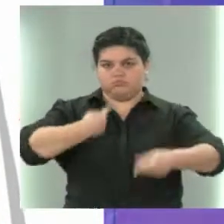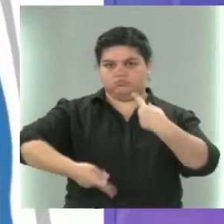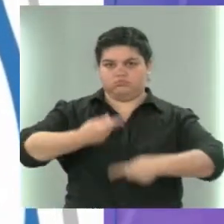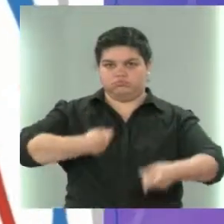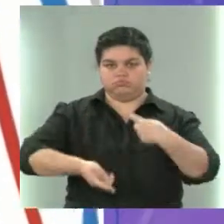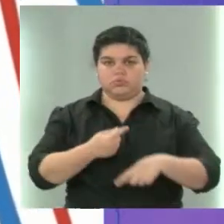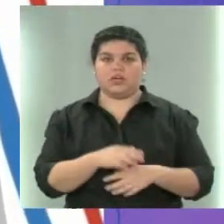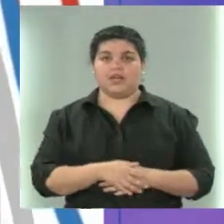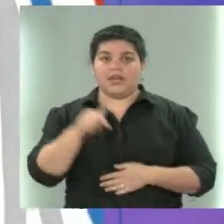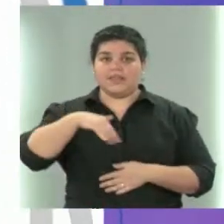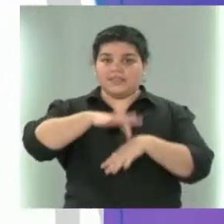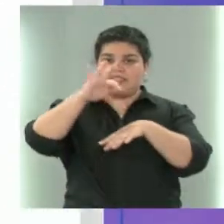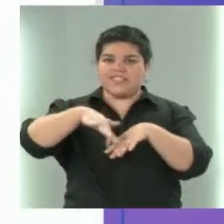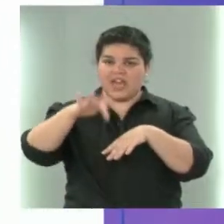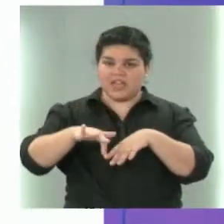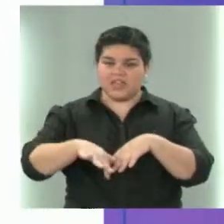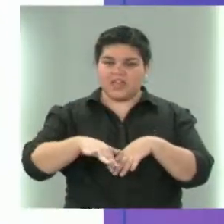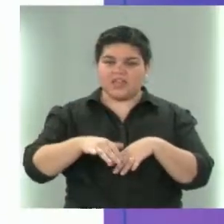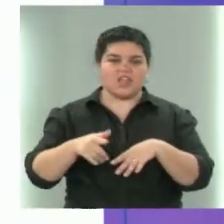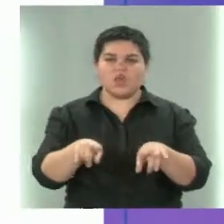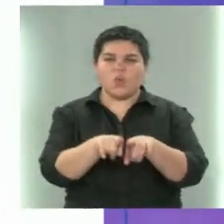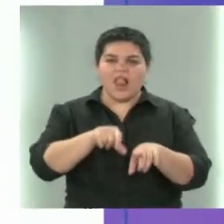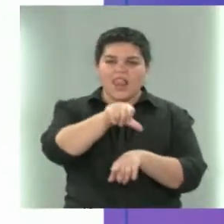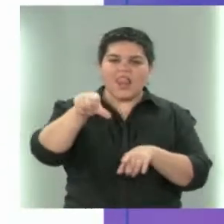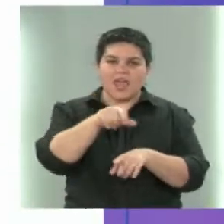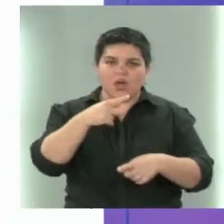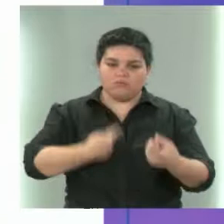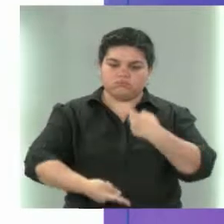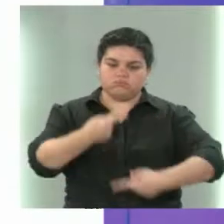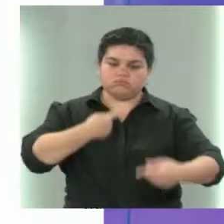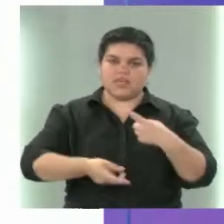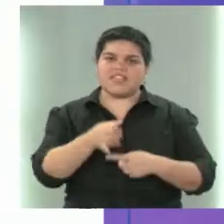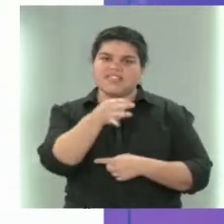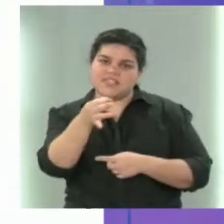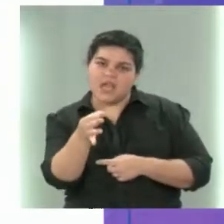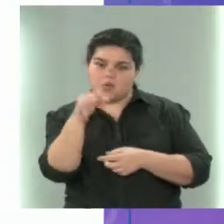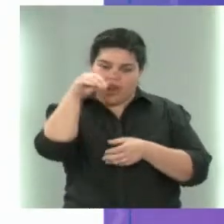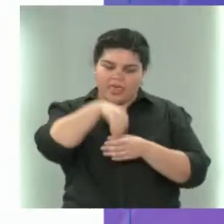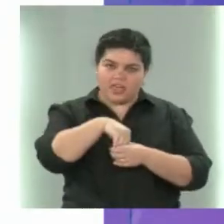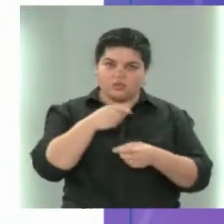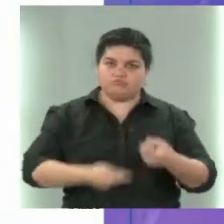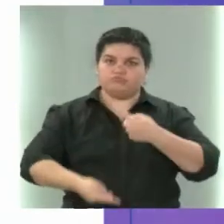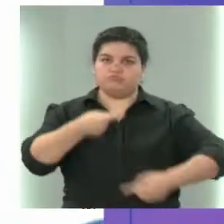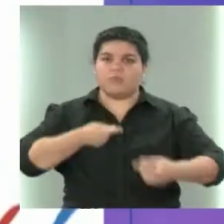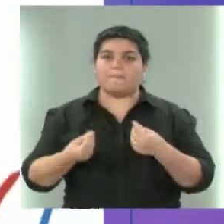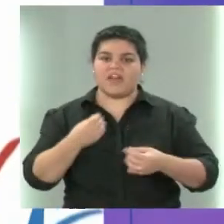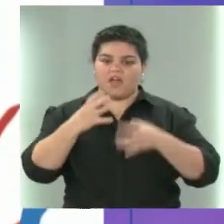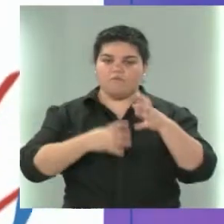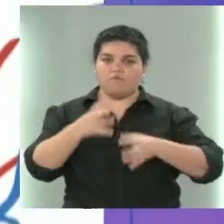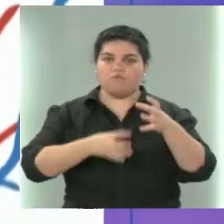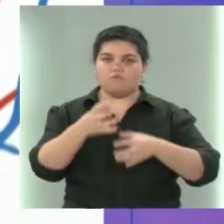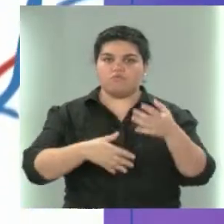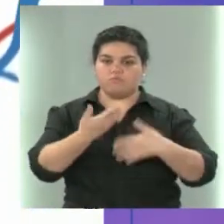tejido líquido que recorre nuestro cuerpo transportando células y todos los elementos necesarios para que el organismo realice sus funciones